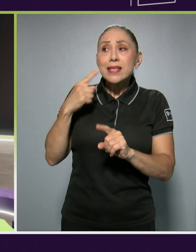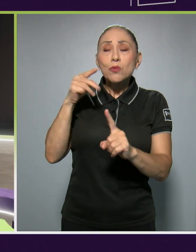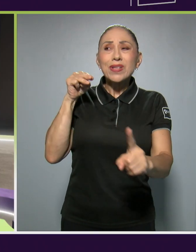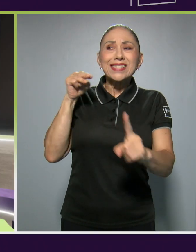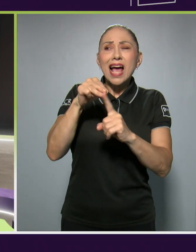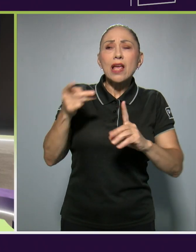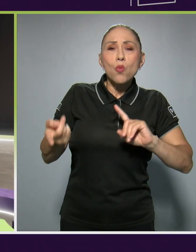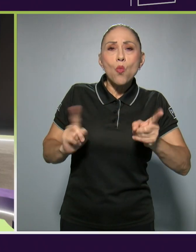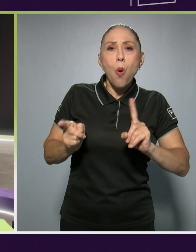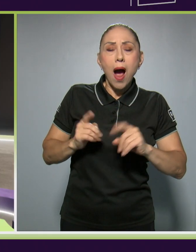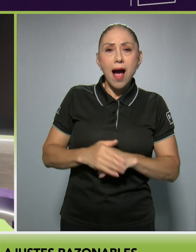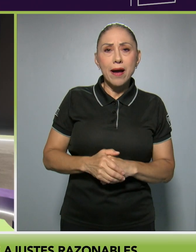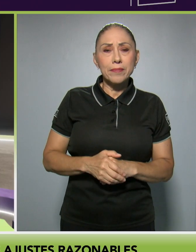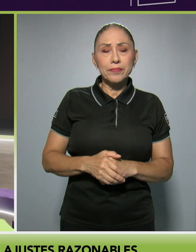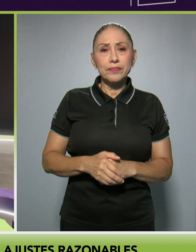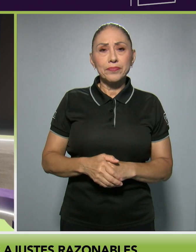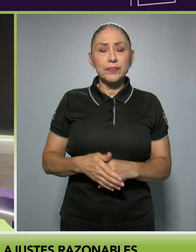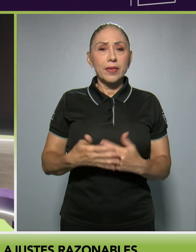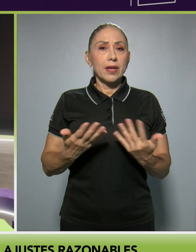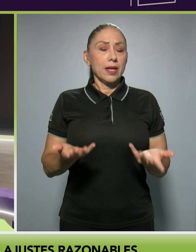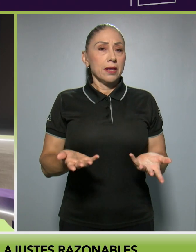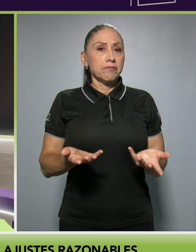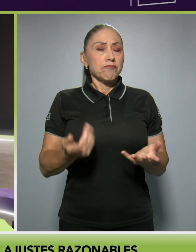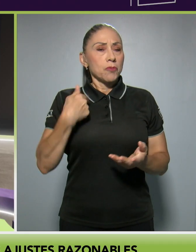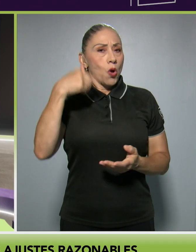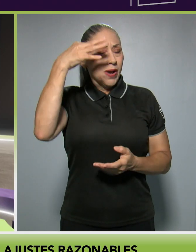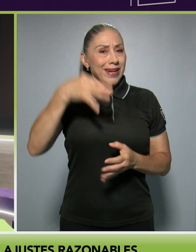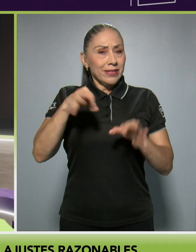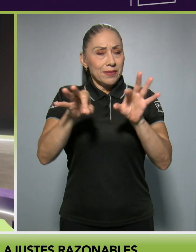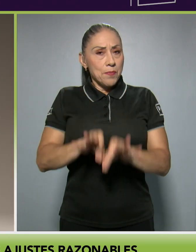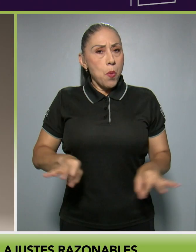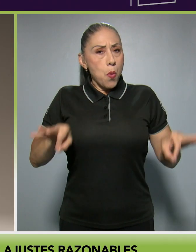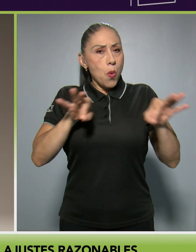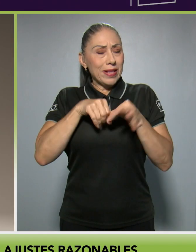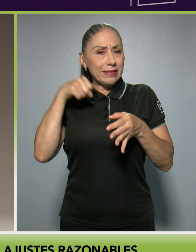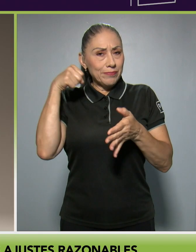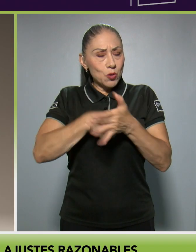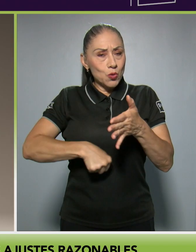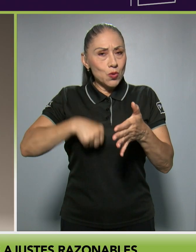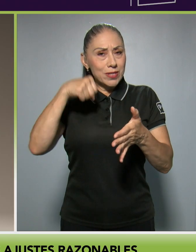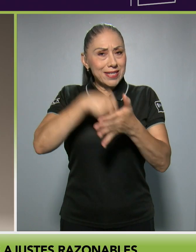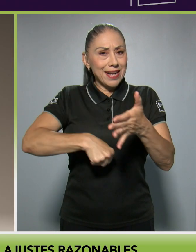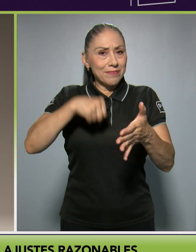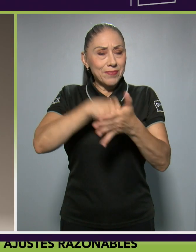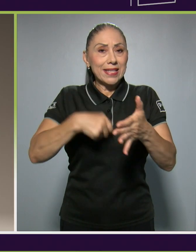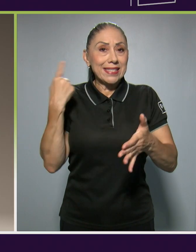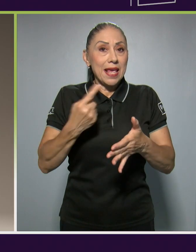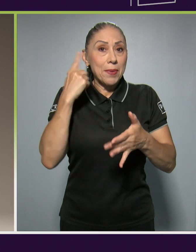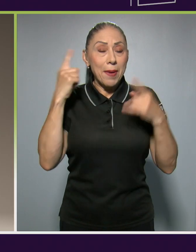enfrentan? Yo creo que es importante luchar siempre por los ajustes